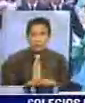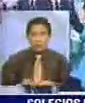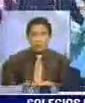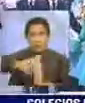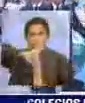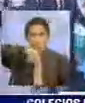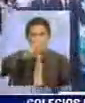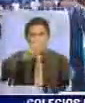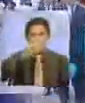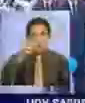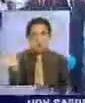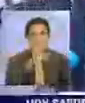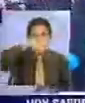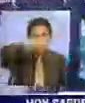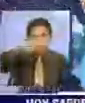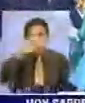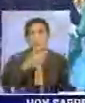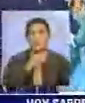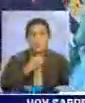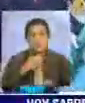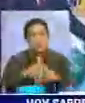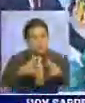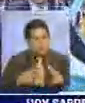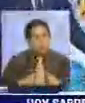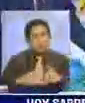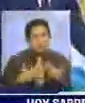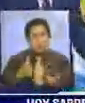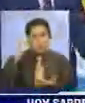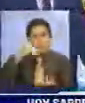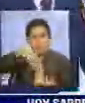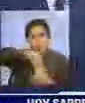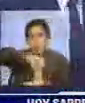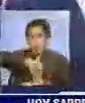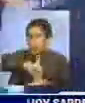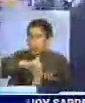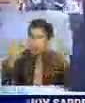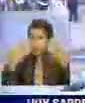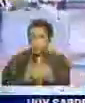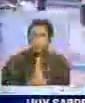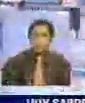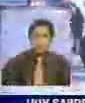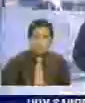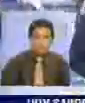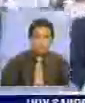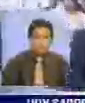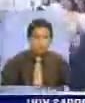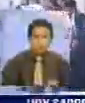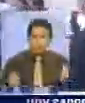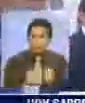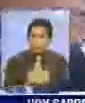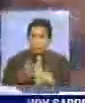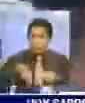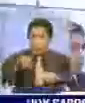Juan Pueblo, que grafica de manera tan agradable al guayaquileño común,